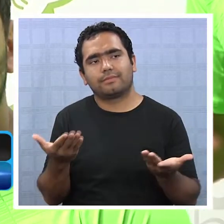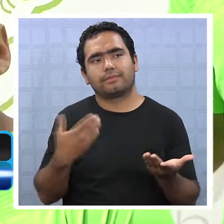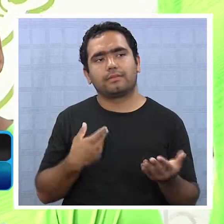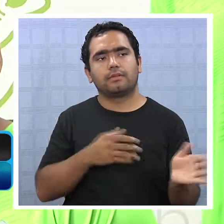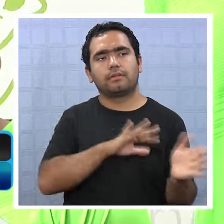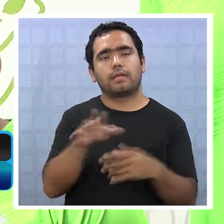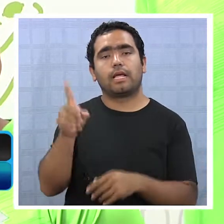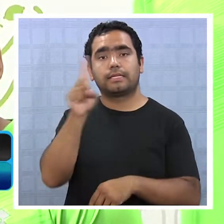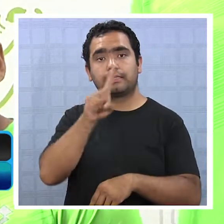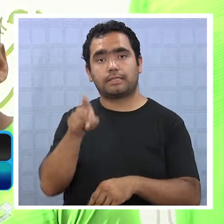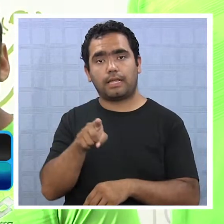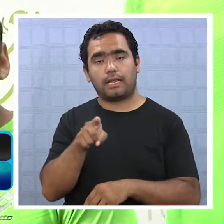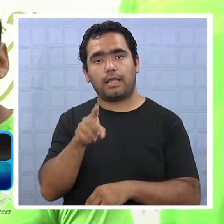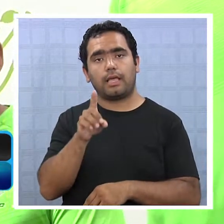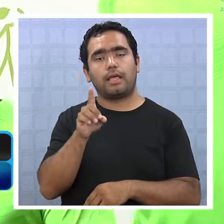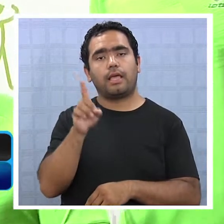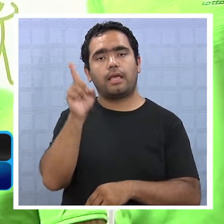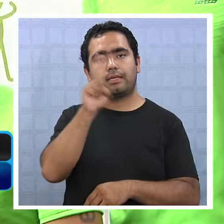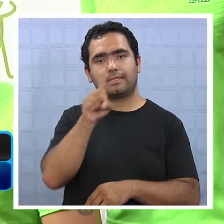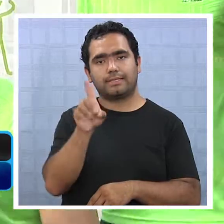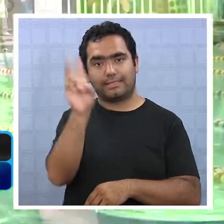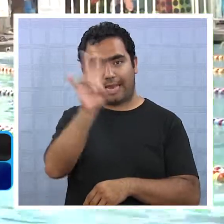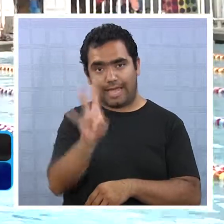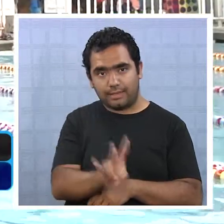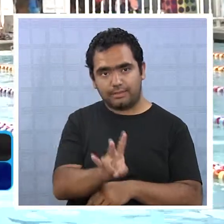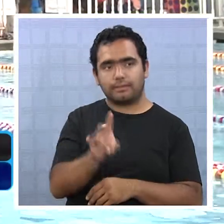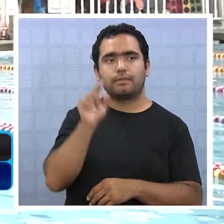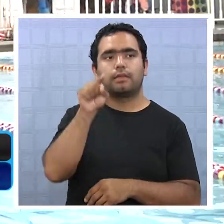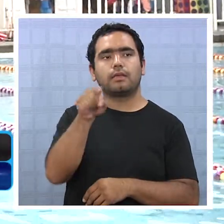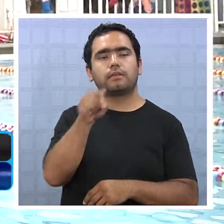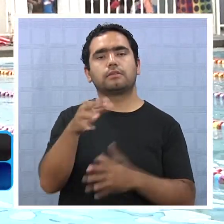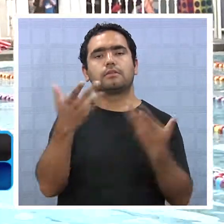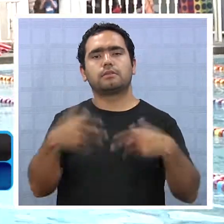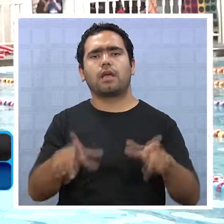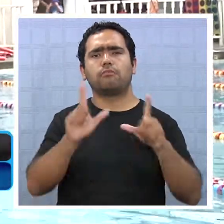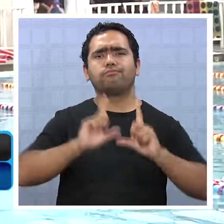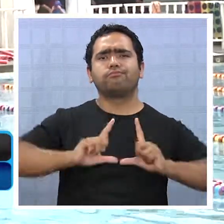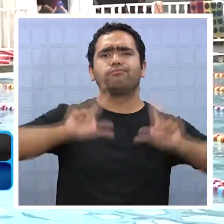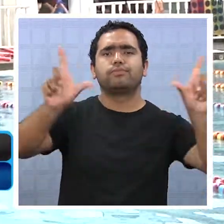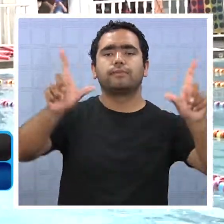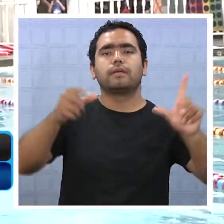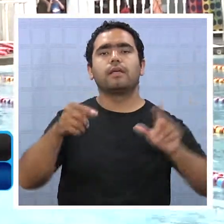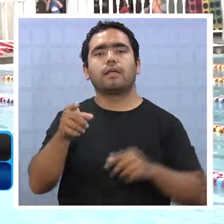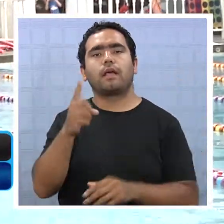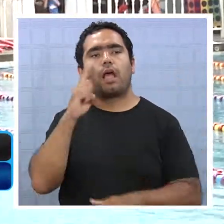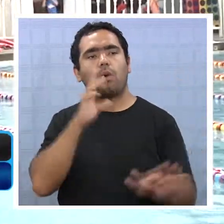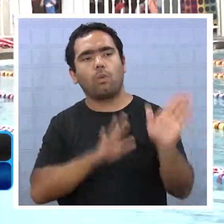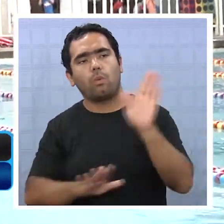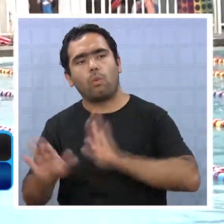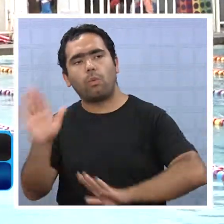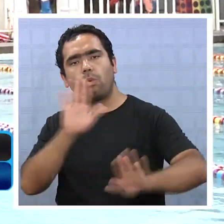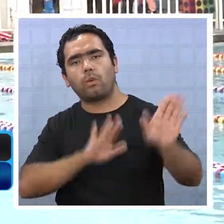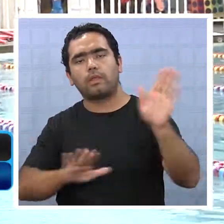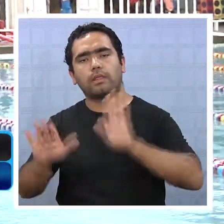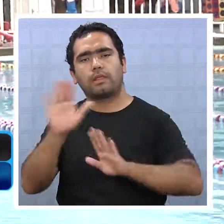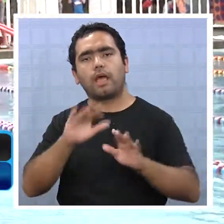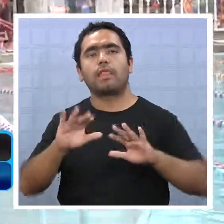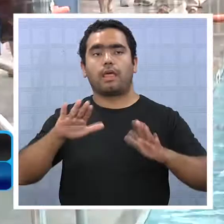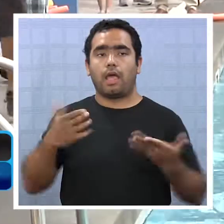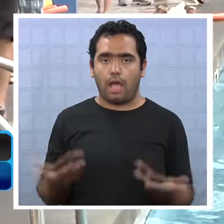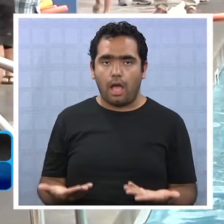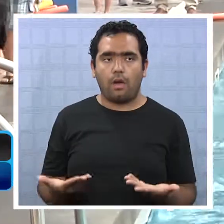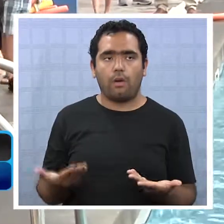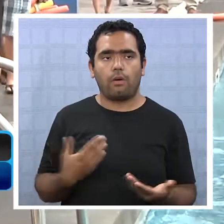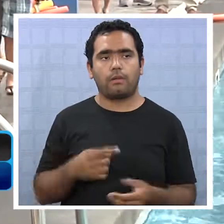eso, el Servicio Nacional de la Discapacidad, o Senadis, ha lanzado una campaña para que estrememos las precauciones, especialmente ahora,